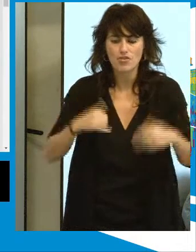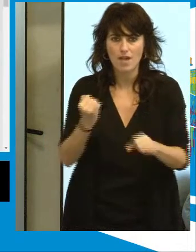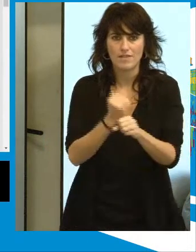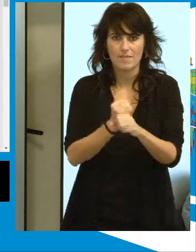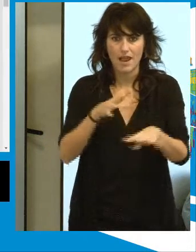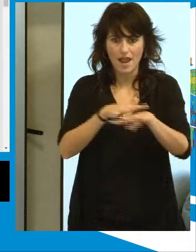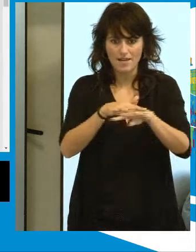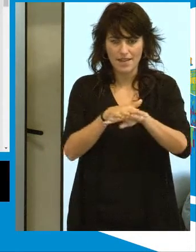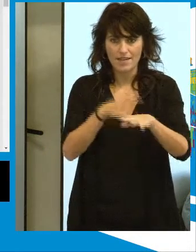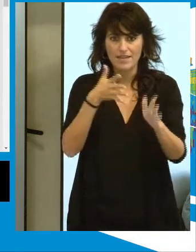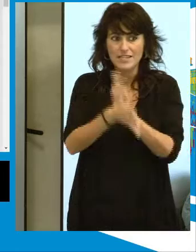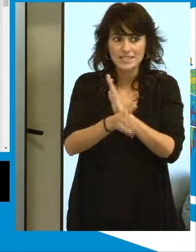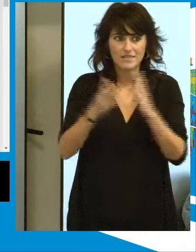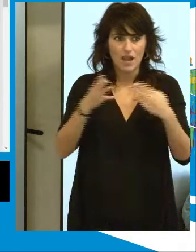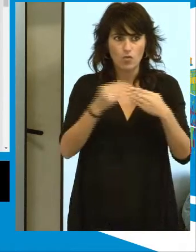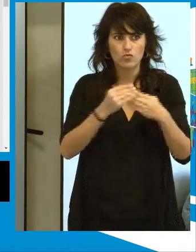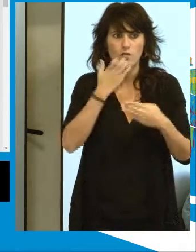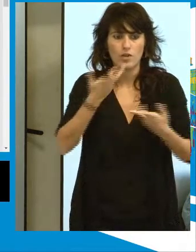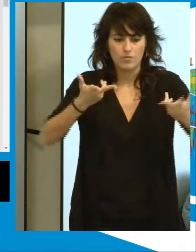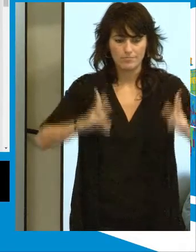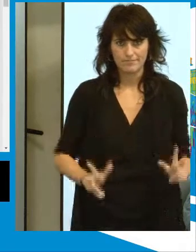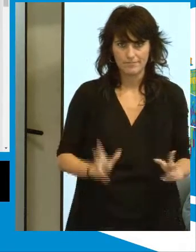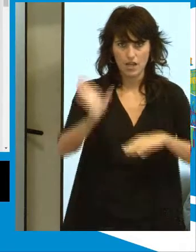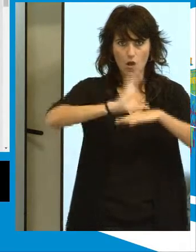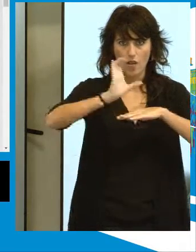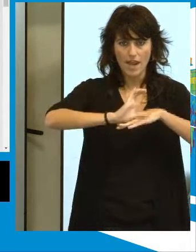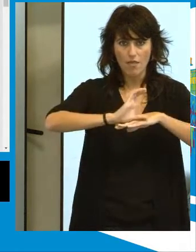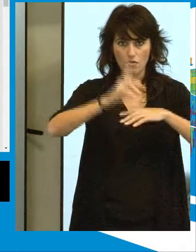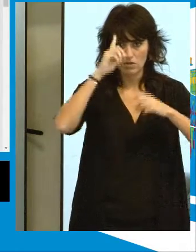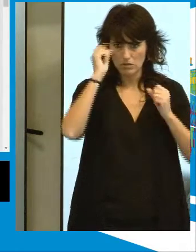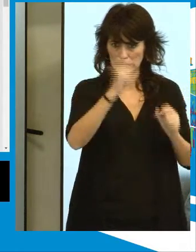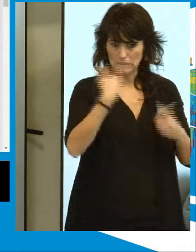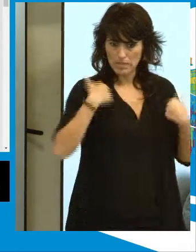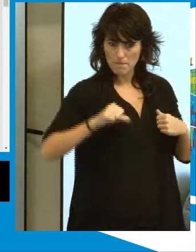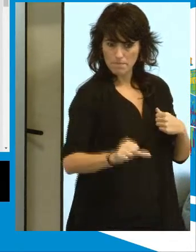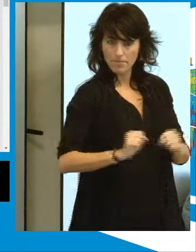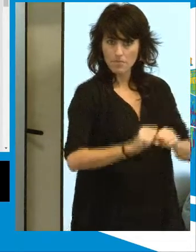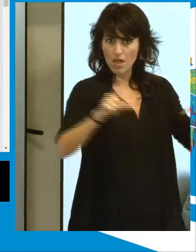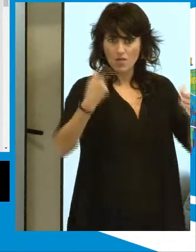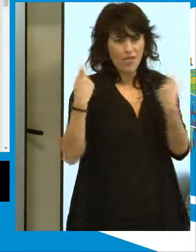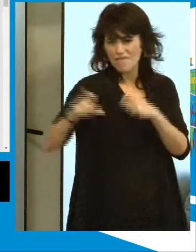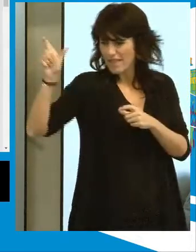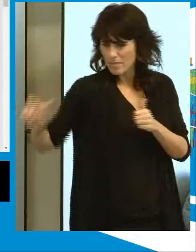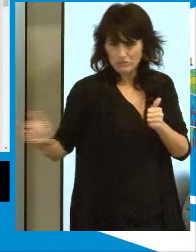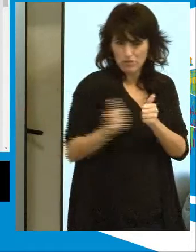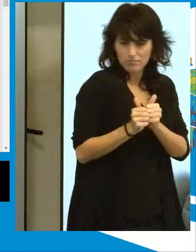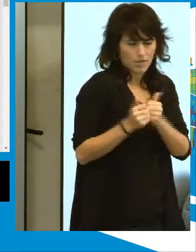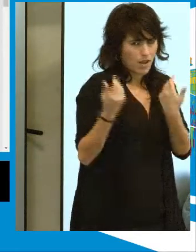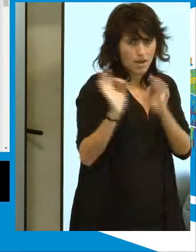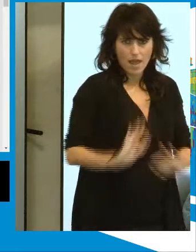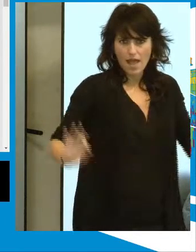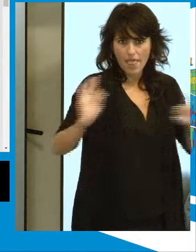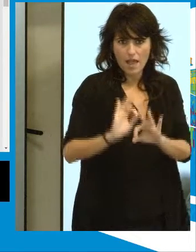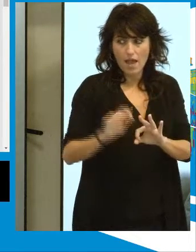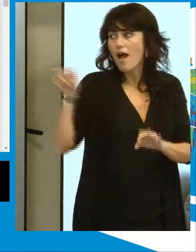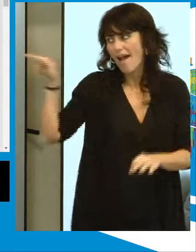Es decir, yo a un usuario lo pongo en el ordenador y él enciende el ordenador y no necesita a ninguna persona vidente. Aquí